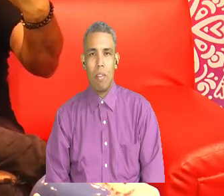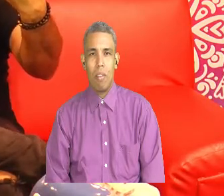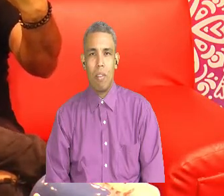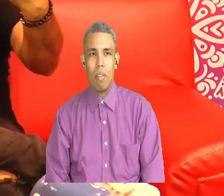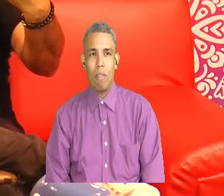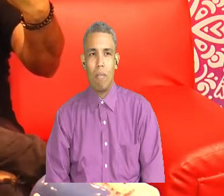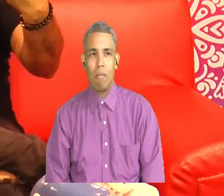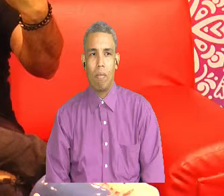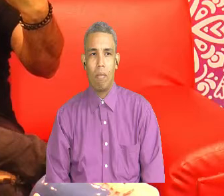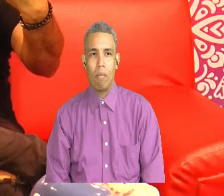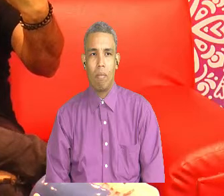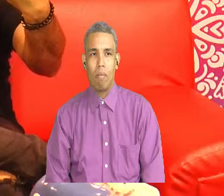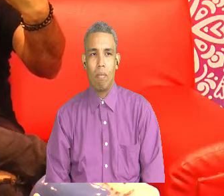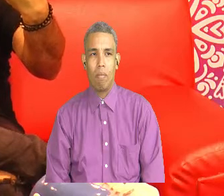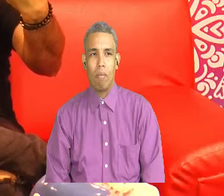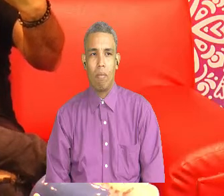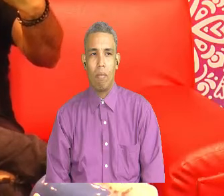llorar.